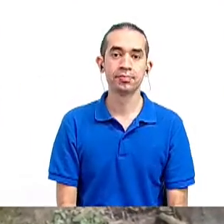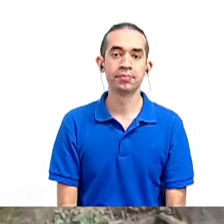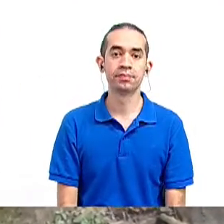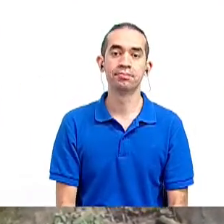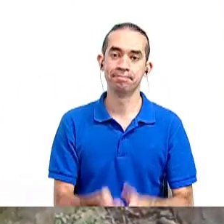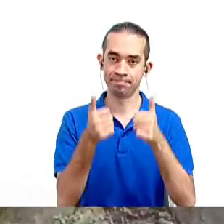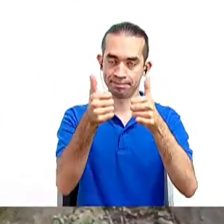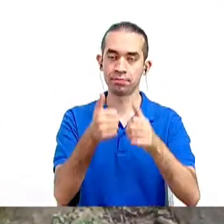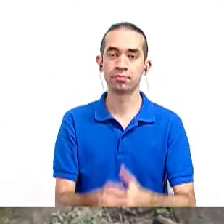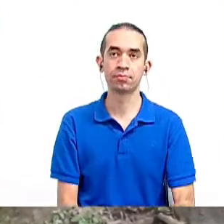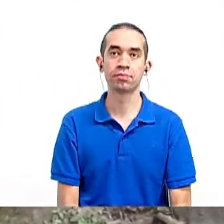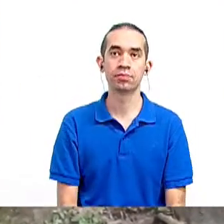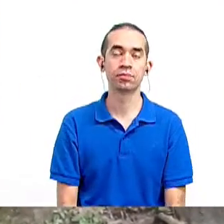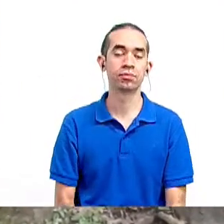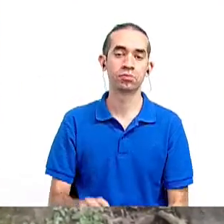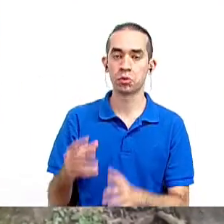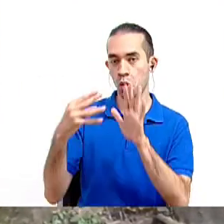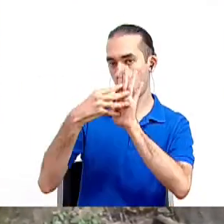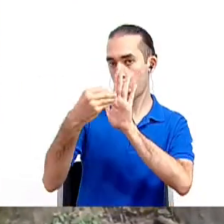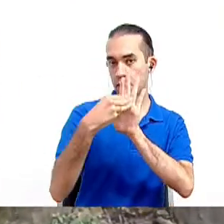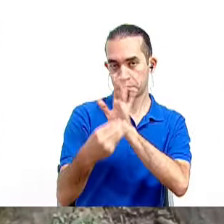Muy bien. Y ahora el otro.